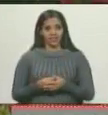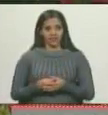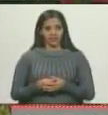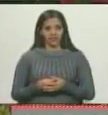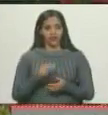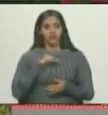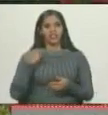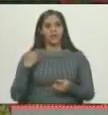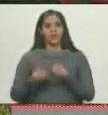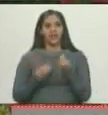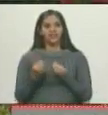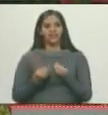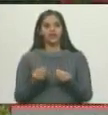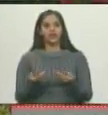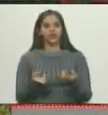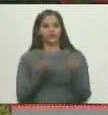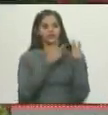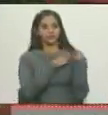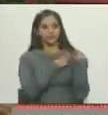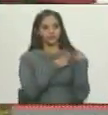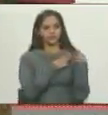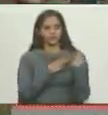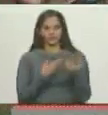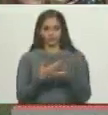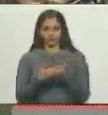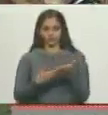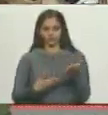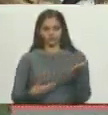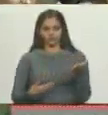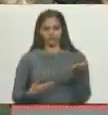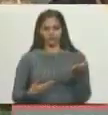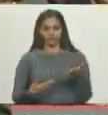Nosotros tenemos que hacer lo que nos corresponde. Pásame eso, por favor.